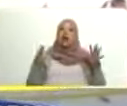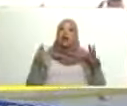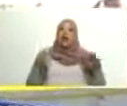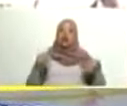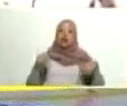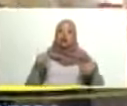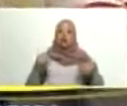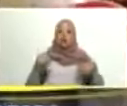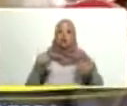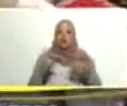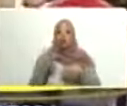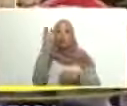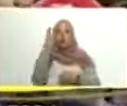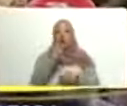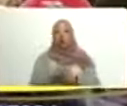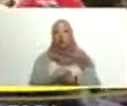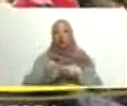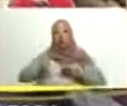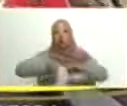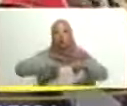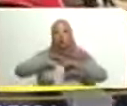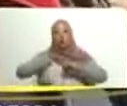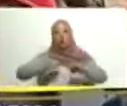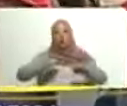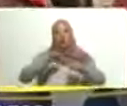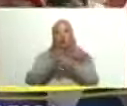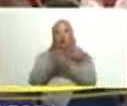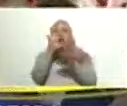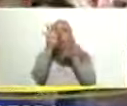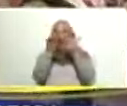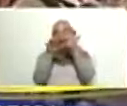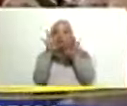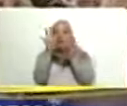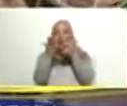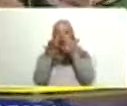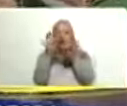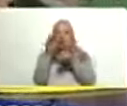En cuarto lugar, al movimiento de animalistas.